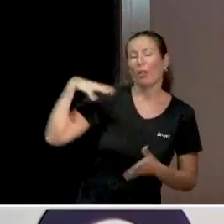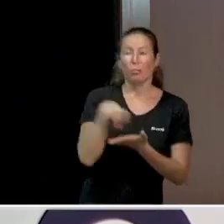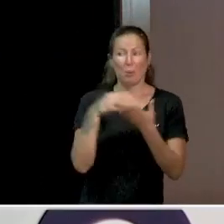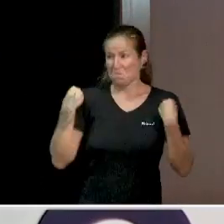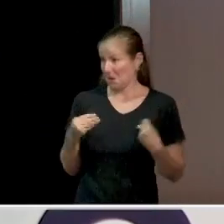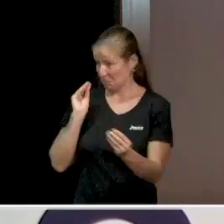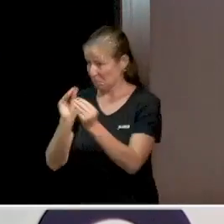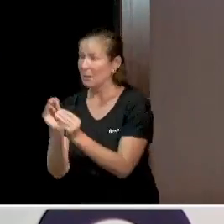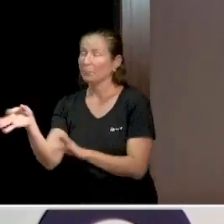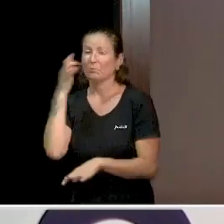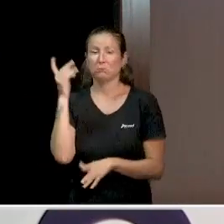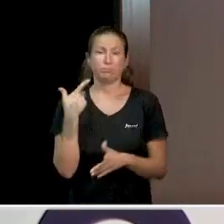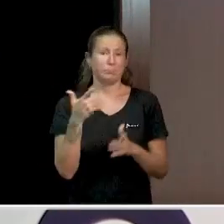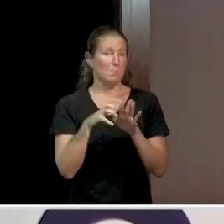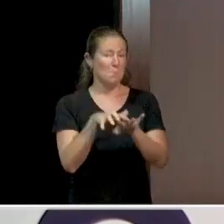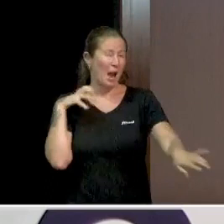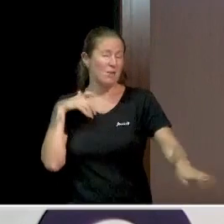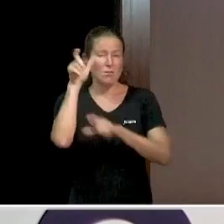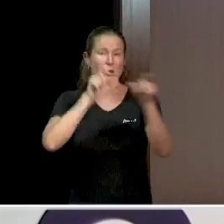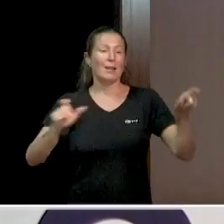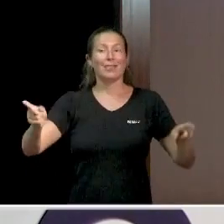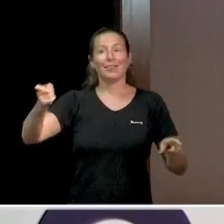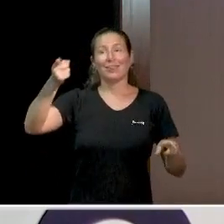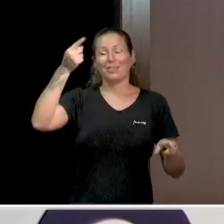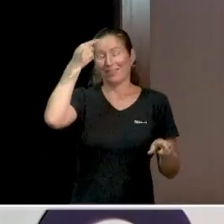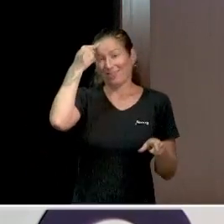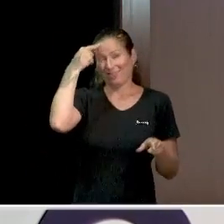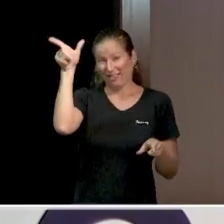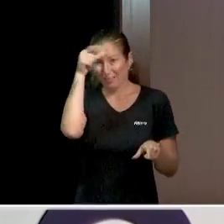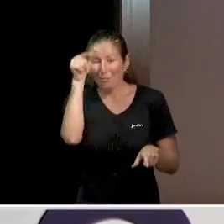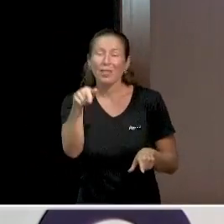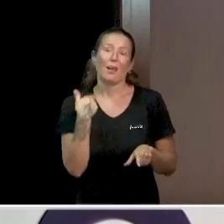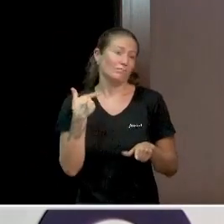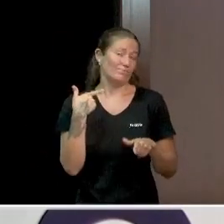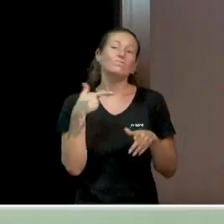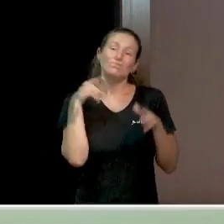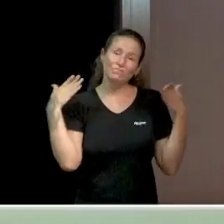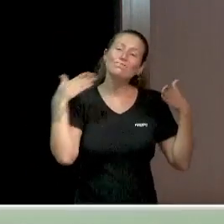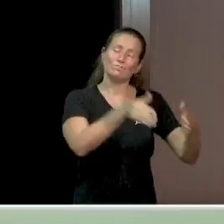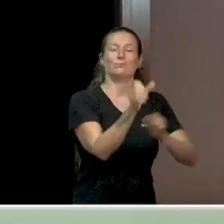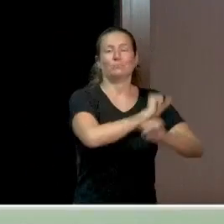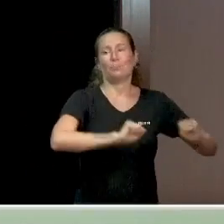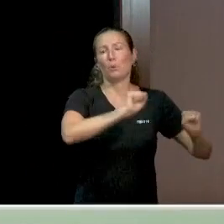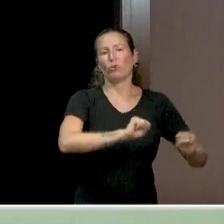gran medida las discapacidades intelectuales van al empleo protegido.